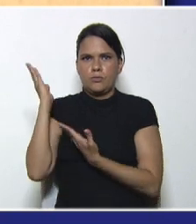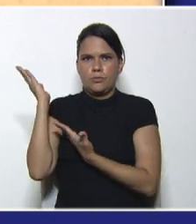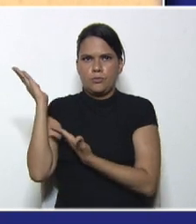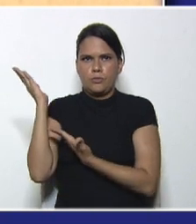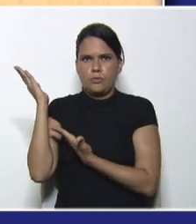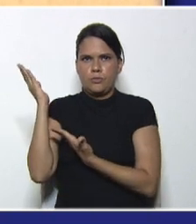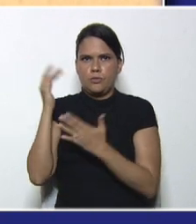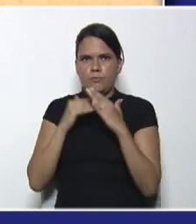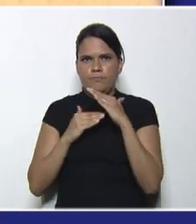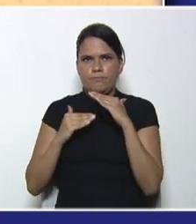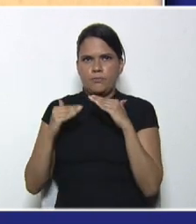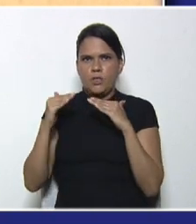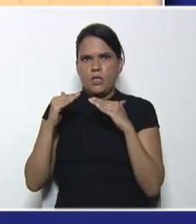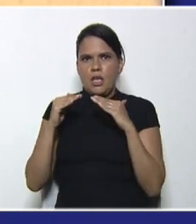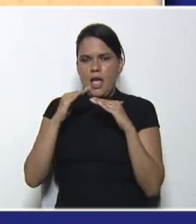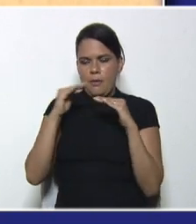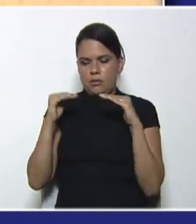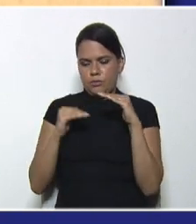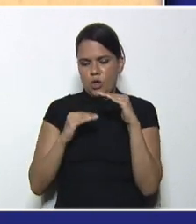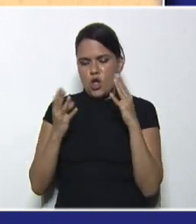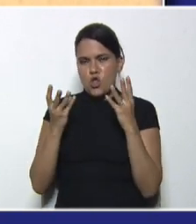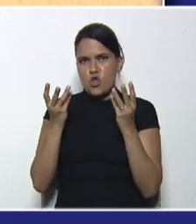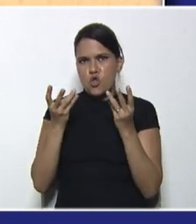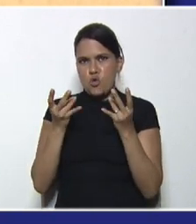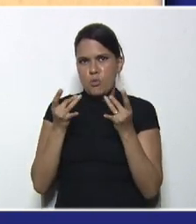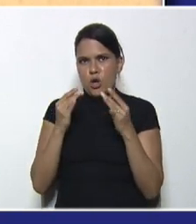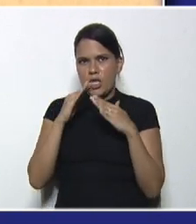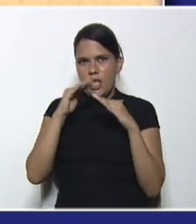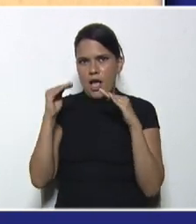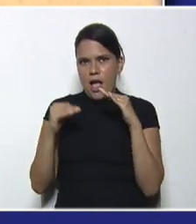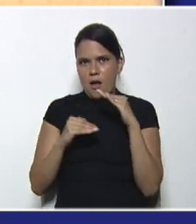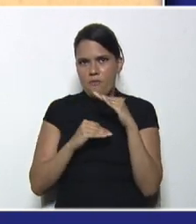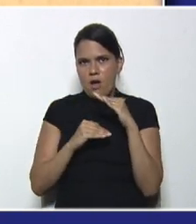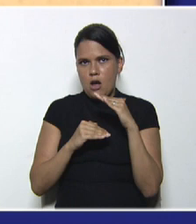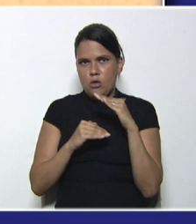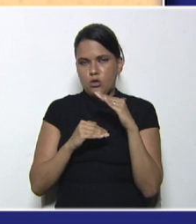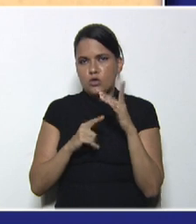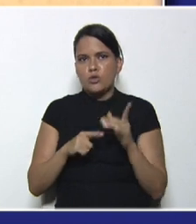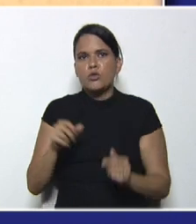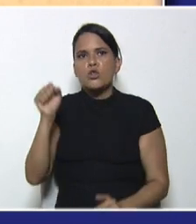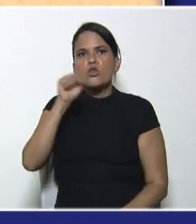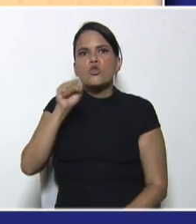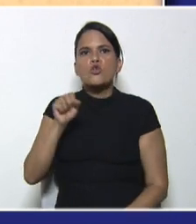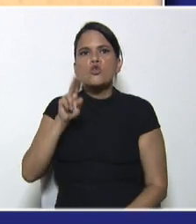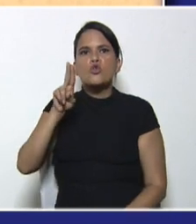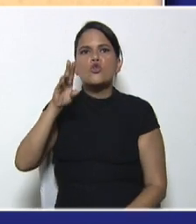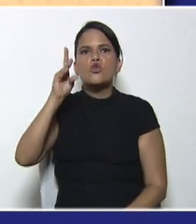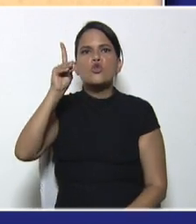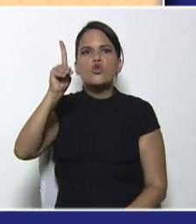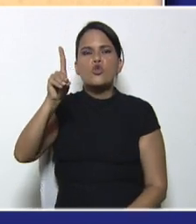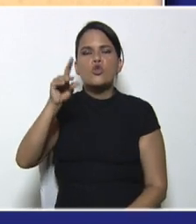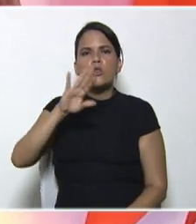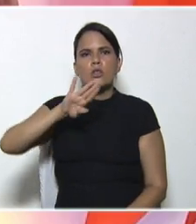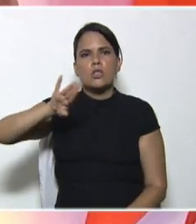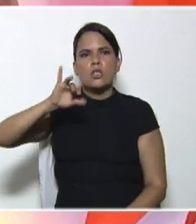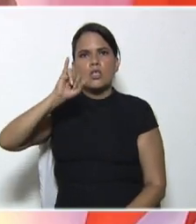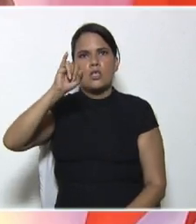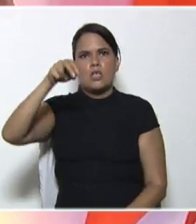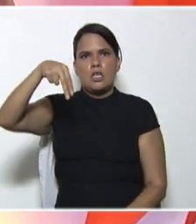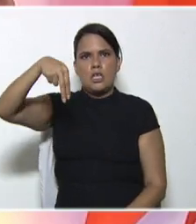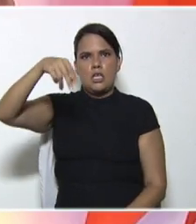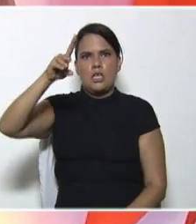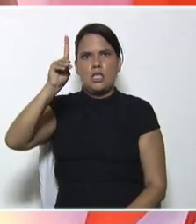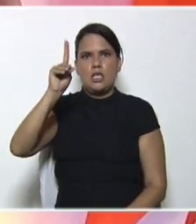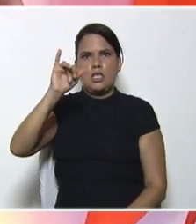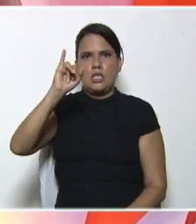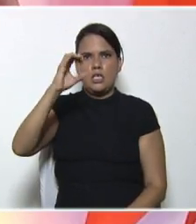de nuestros reactivos y estos números que están aquí abajo se llaman subíndices. ¿Para qué sirven eso? Sirven para balancear